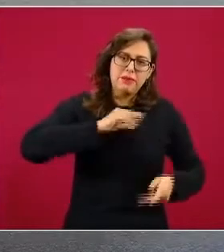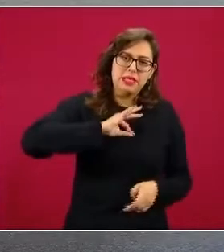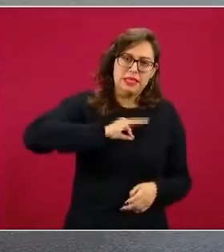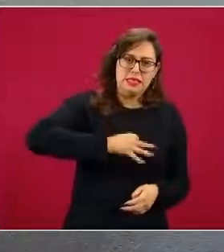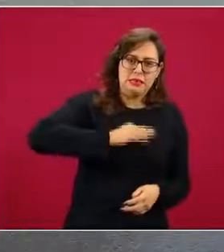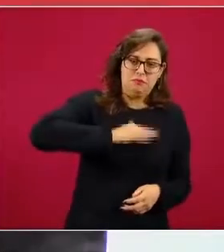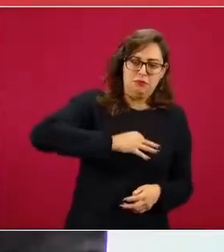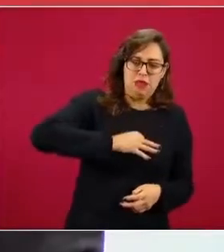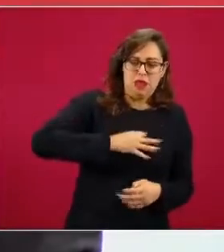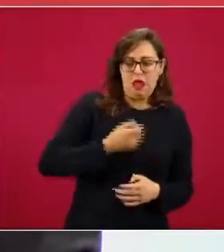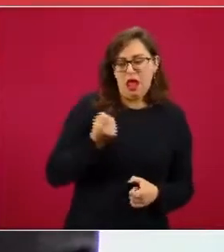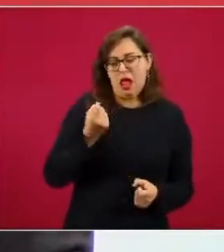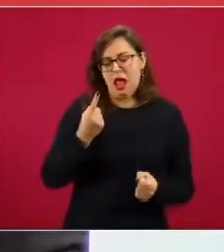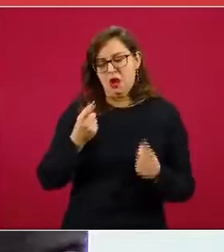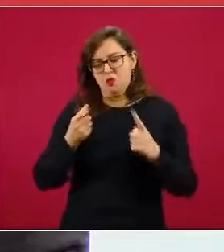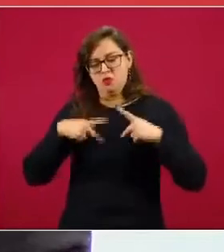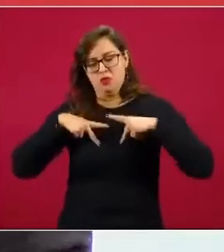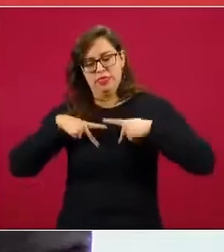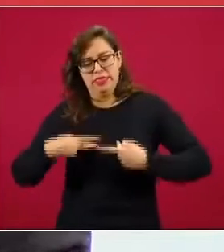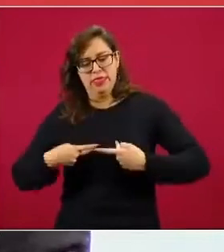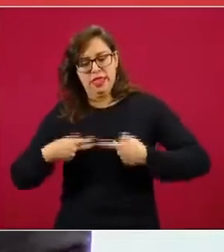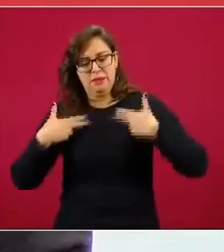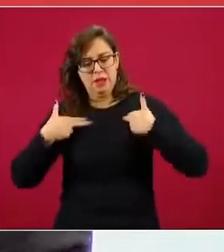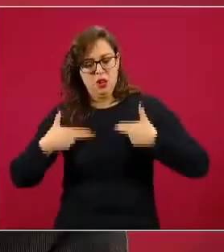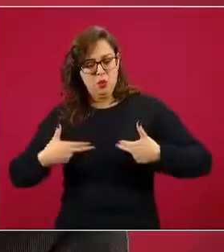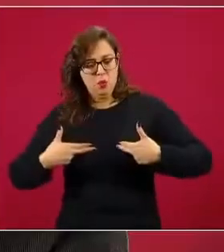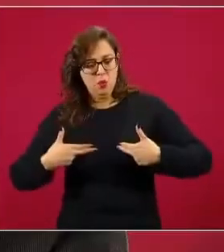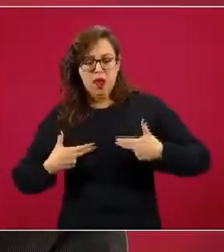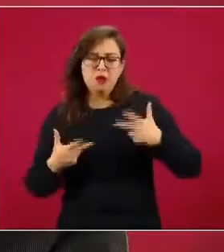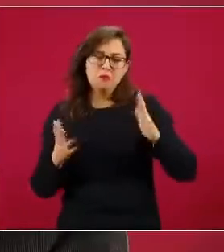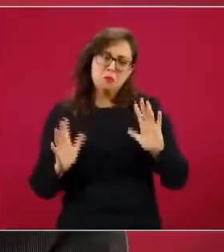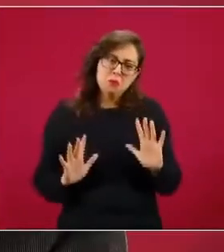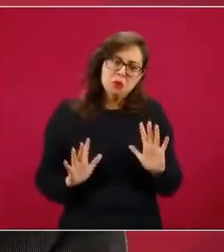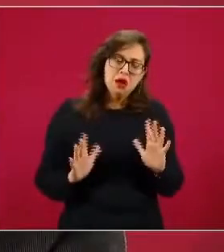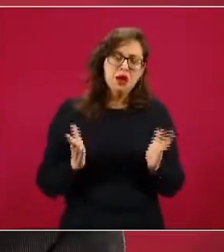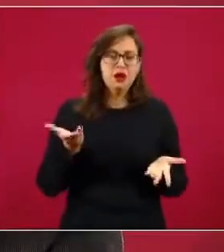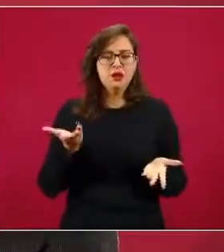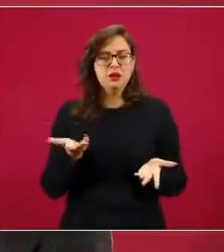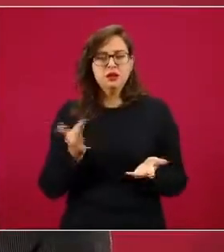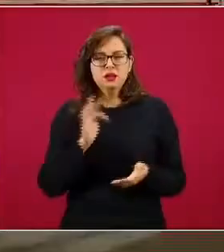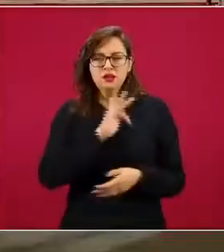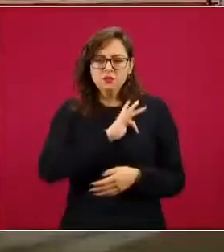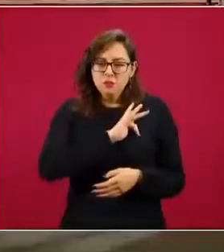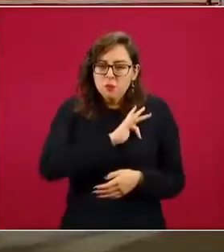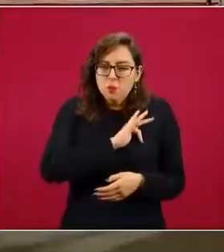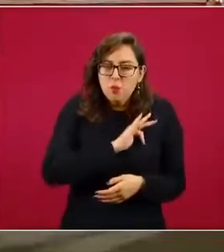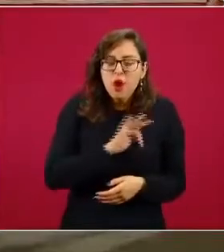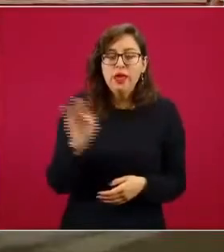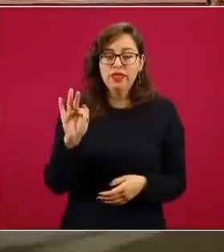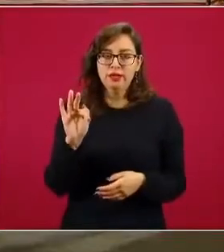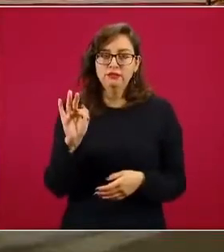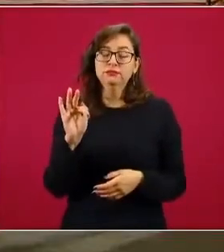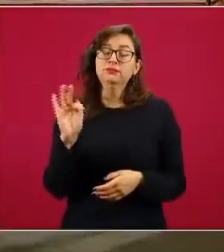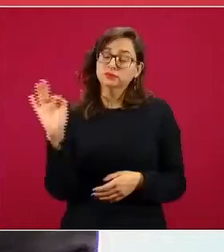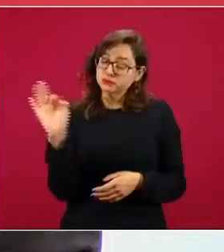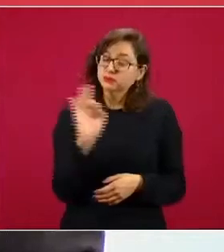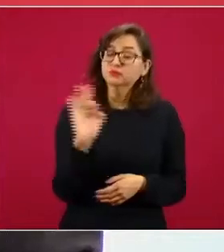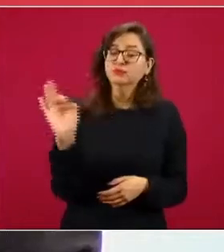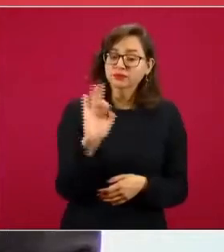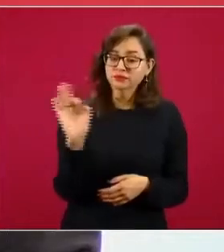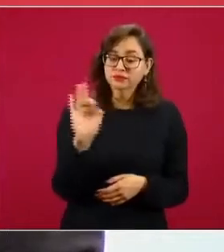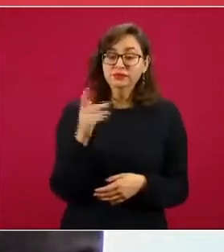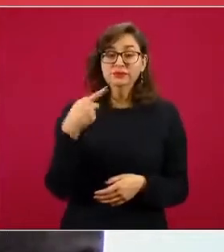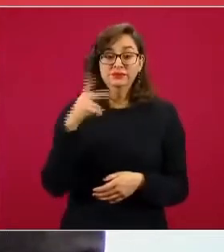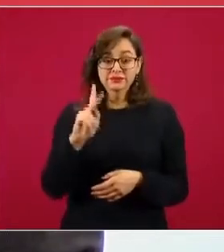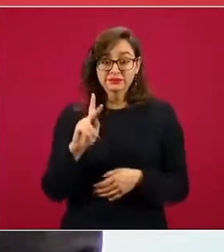decirlo metafóricamente, para la especie invadida que somos los seres humanos. No es que no pueda ocurrir, pero la